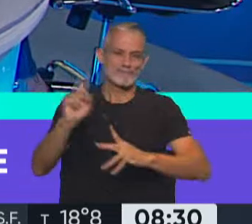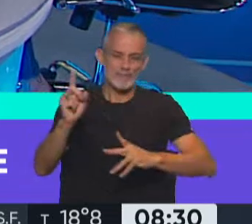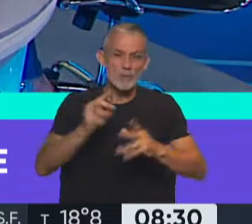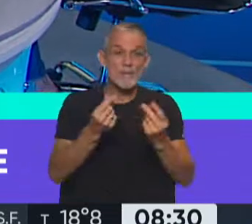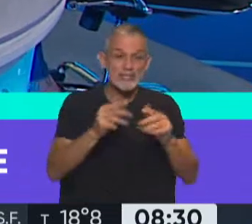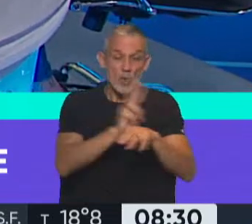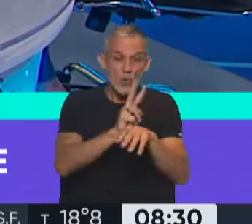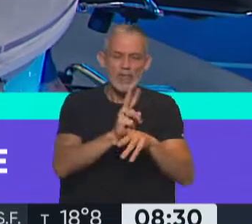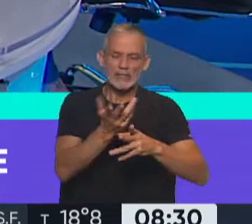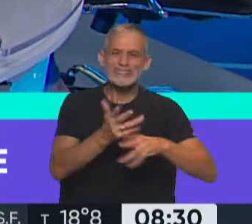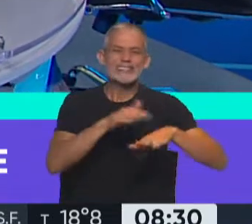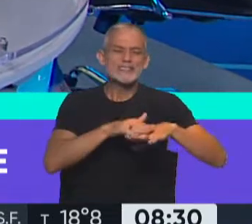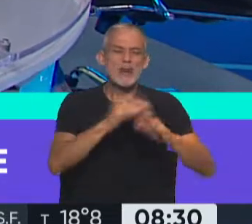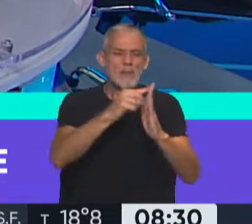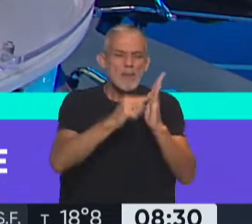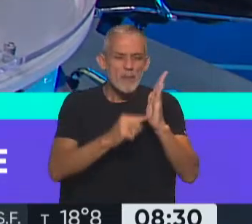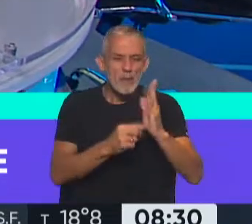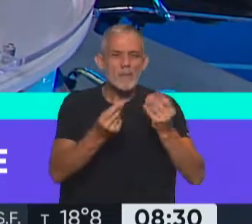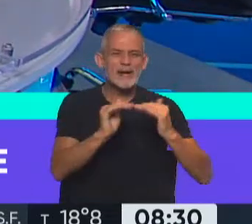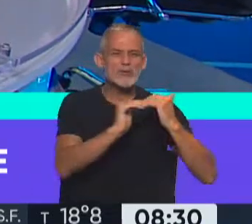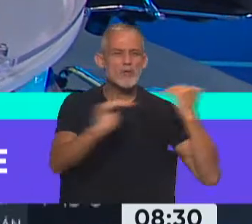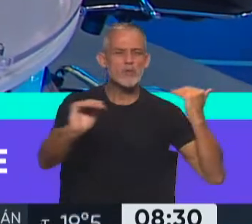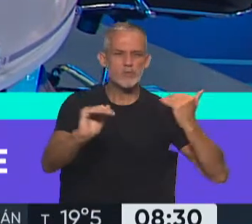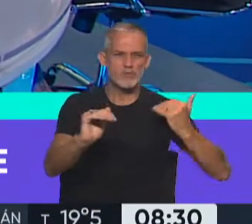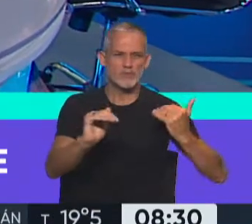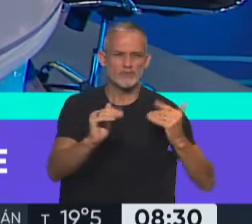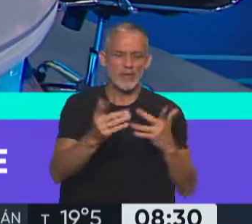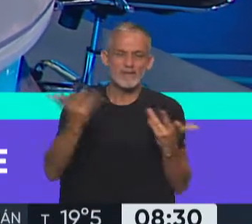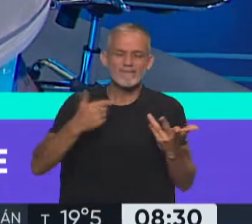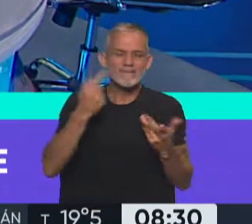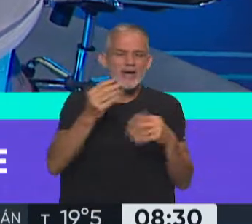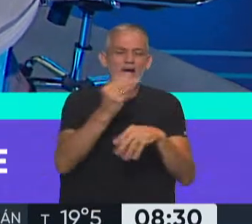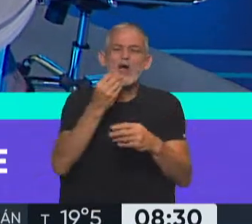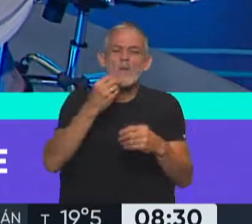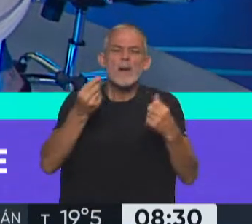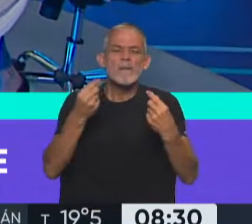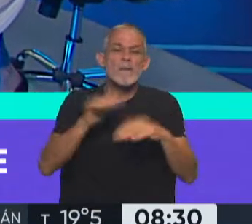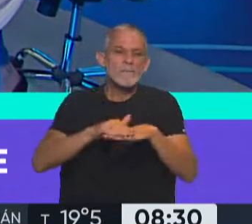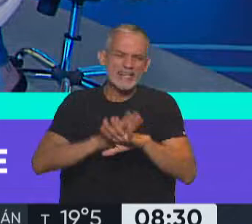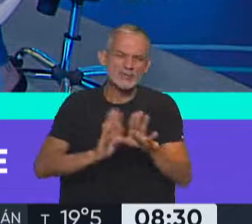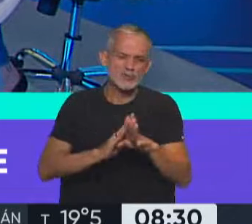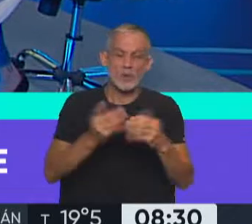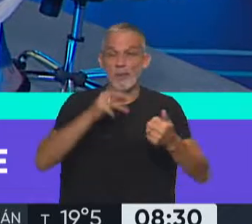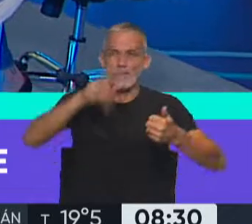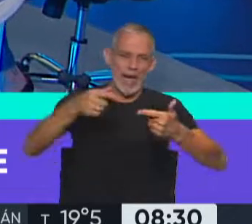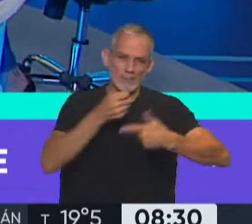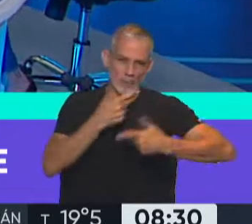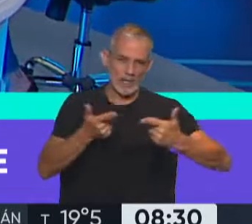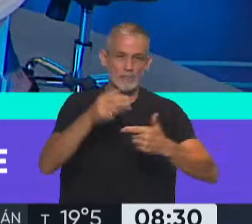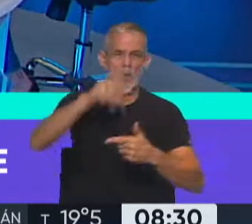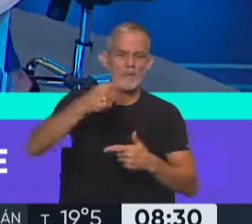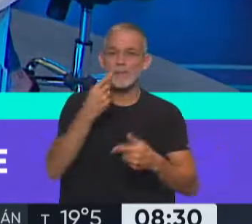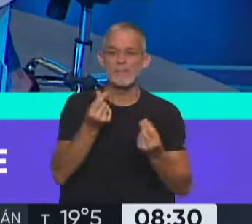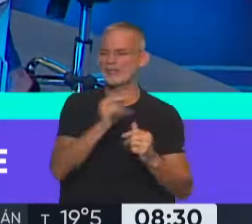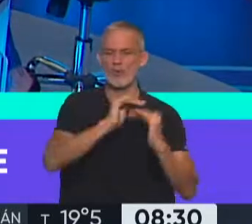llegue efectivamente una canasta congelada de precios, es decir, agarrar los alimentos básicos de la mesa de los argentinos, el pan, por ejemplo, y fijarle